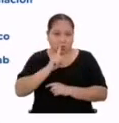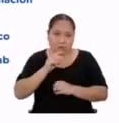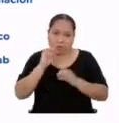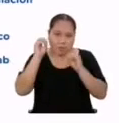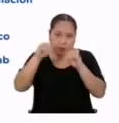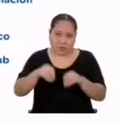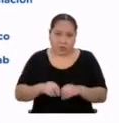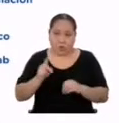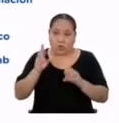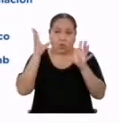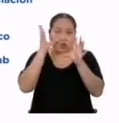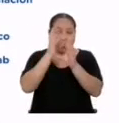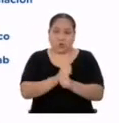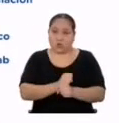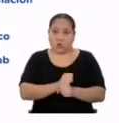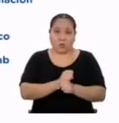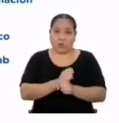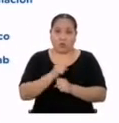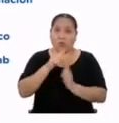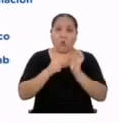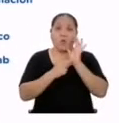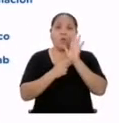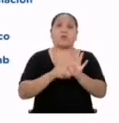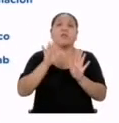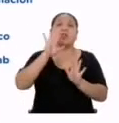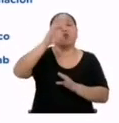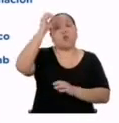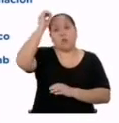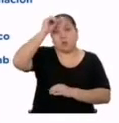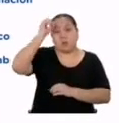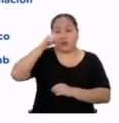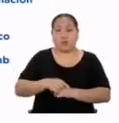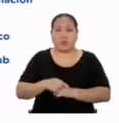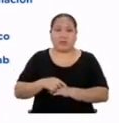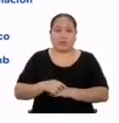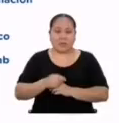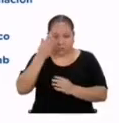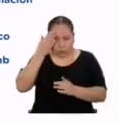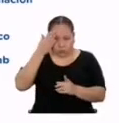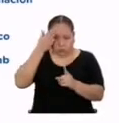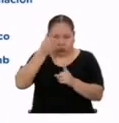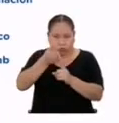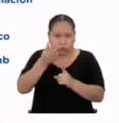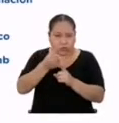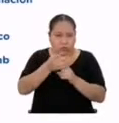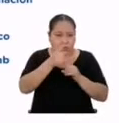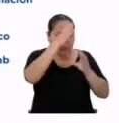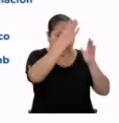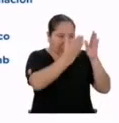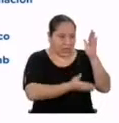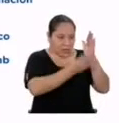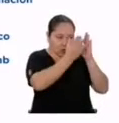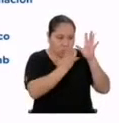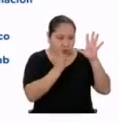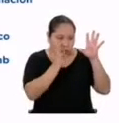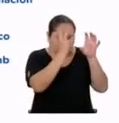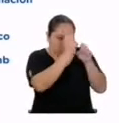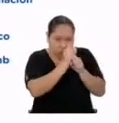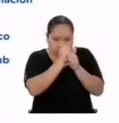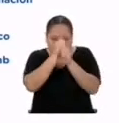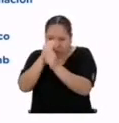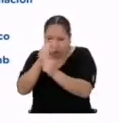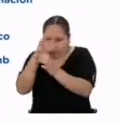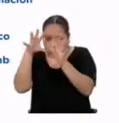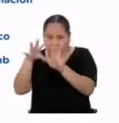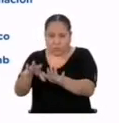Un resumen no busca expresar tu opinión, es un retrato objetivo y reducido del texto original. Y por lo